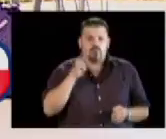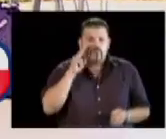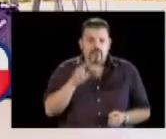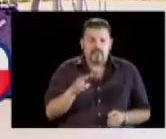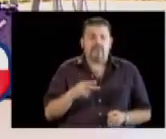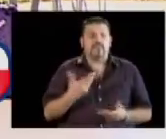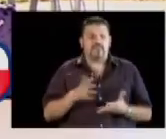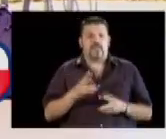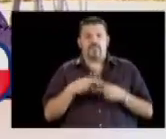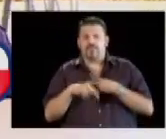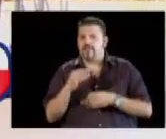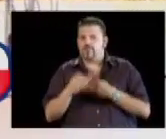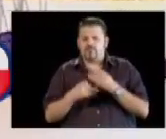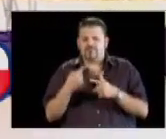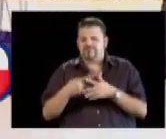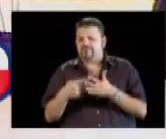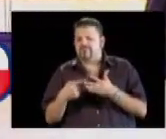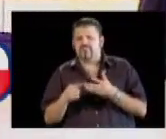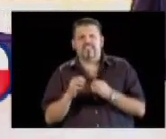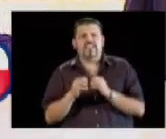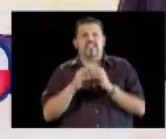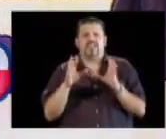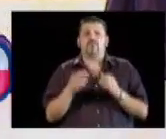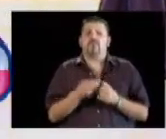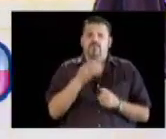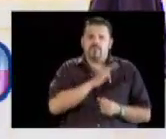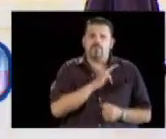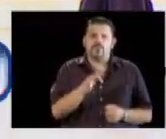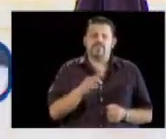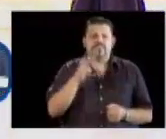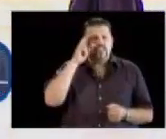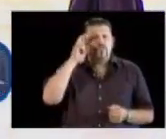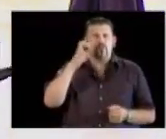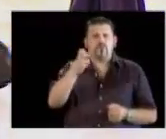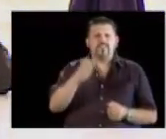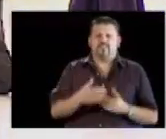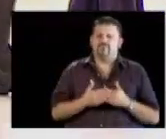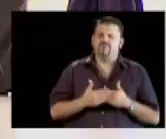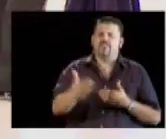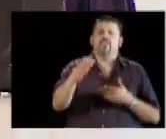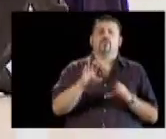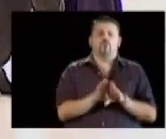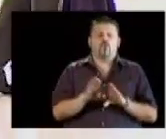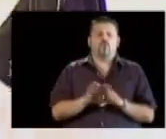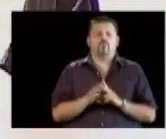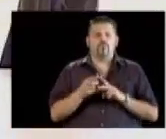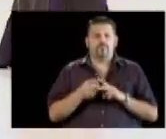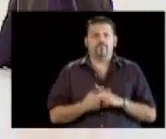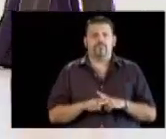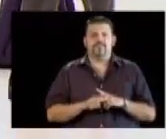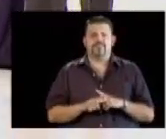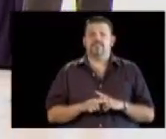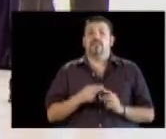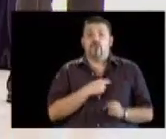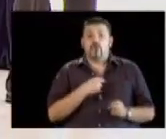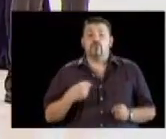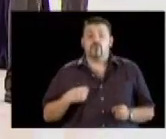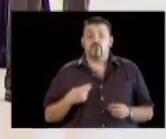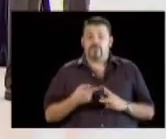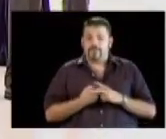su solicitud de inscripción. Y arranca el sueño con este portafolio. Imagínense nada más, 18 años hace que empezamos